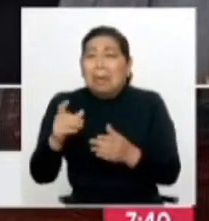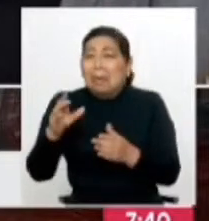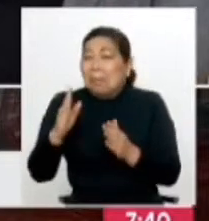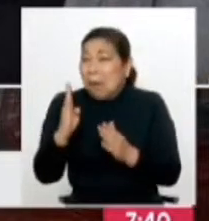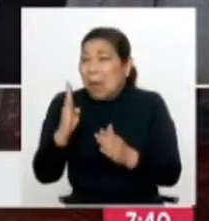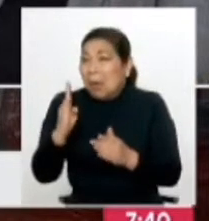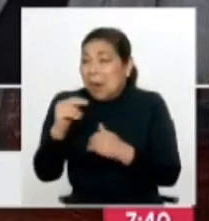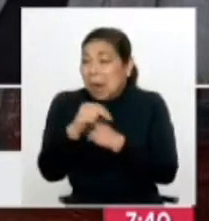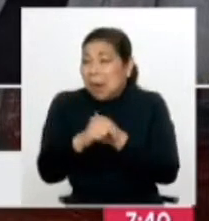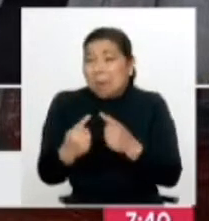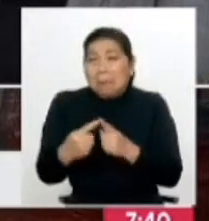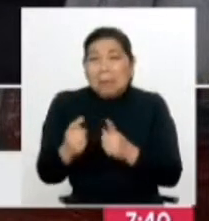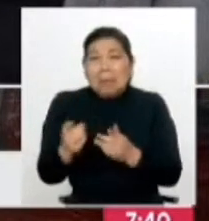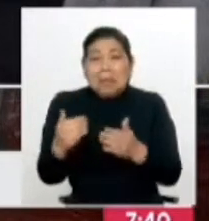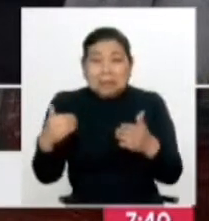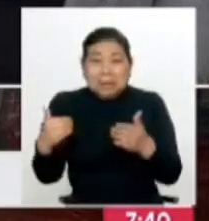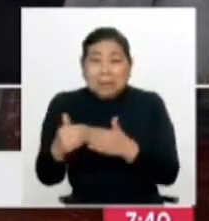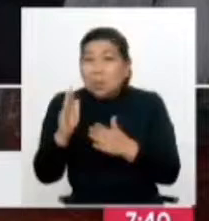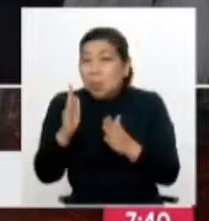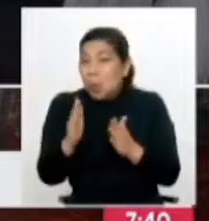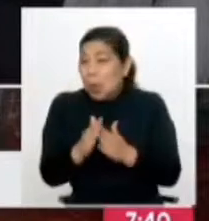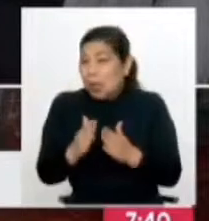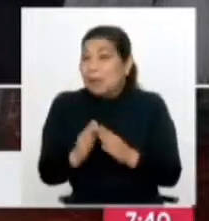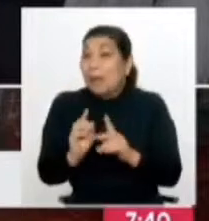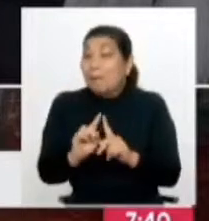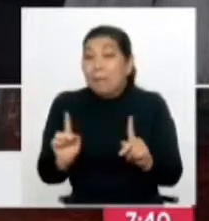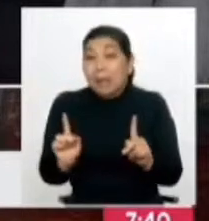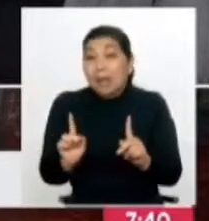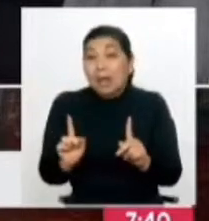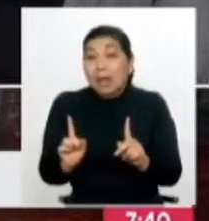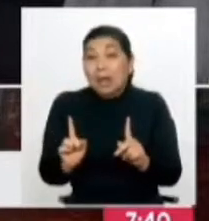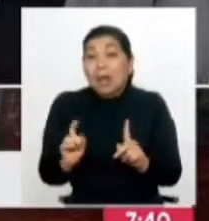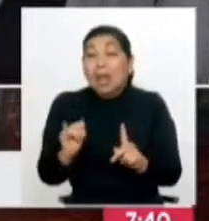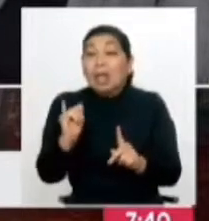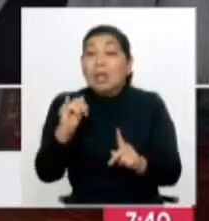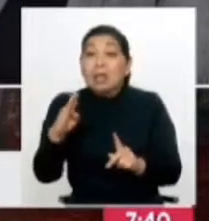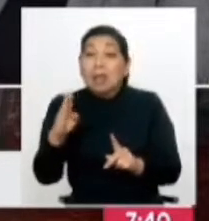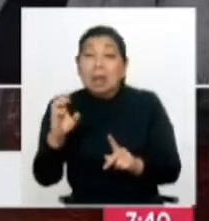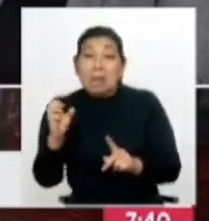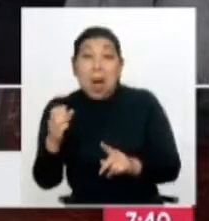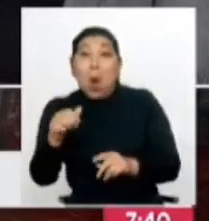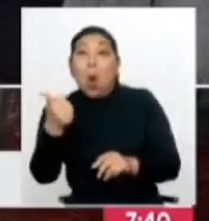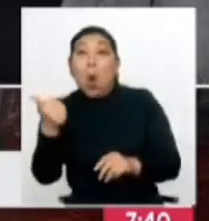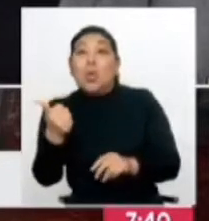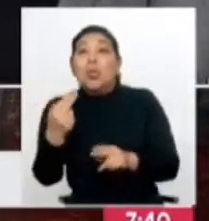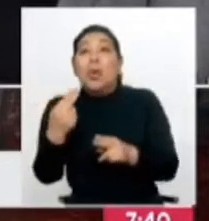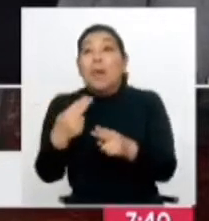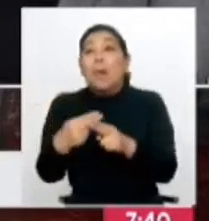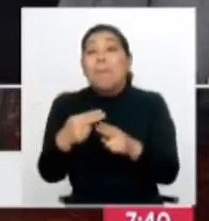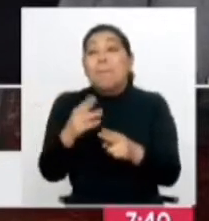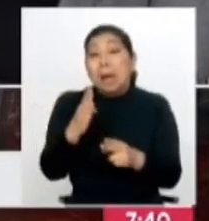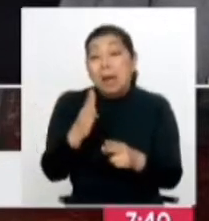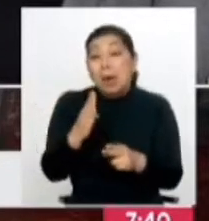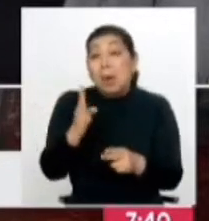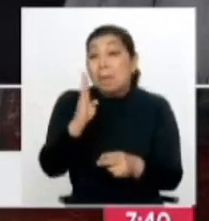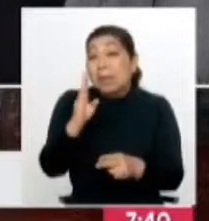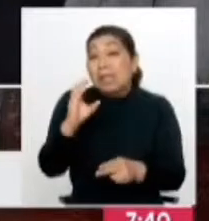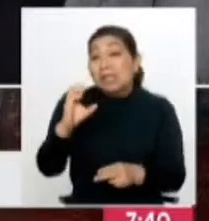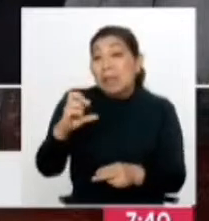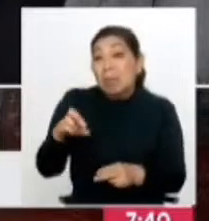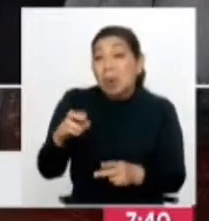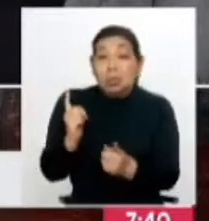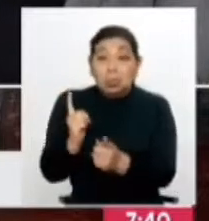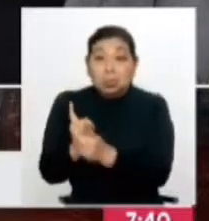cajero del Banco de la Nación, claro, una agencia cerca, pero de repente tiene un Interbank, excelente, un Scotiabank, un BCP,